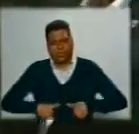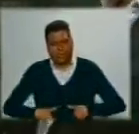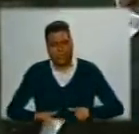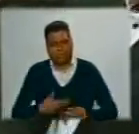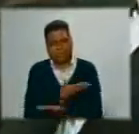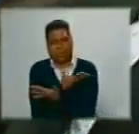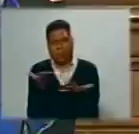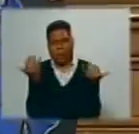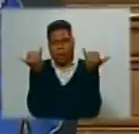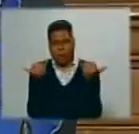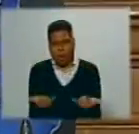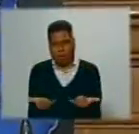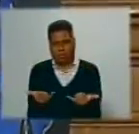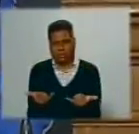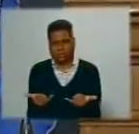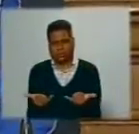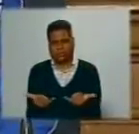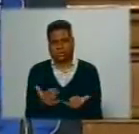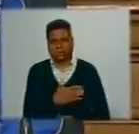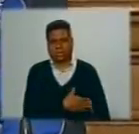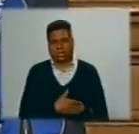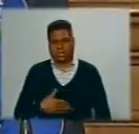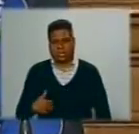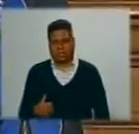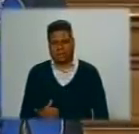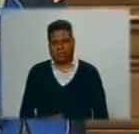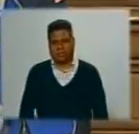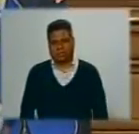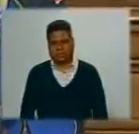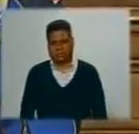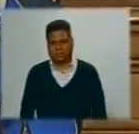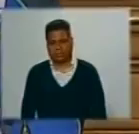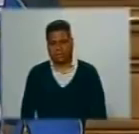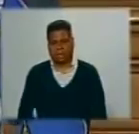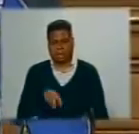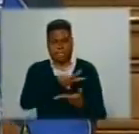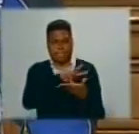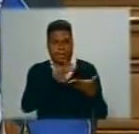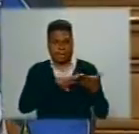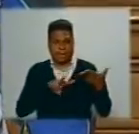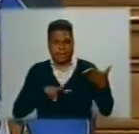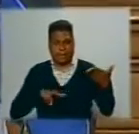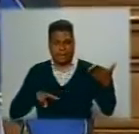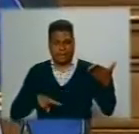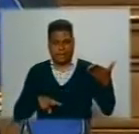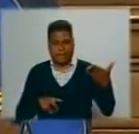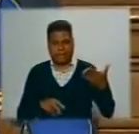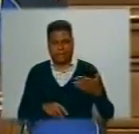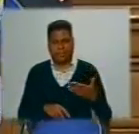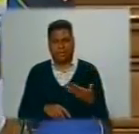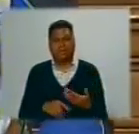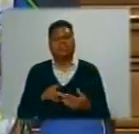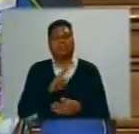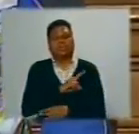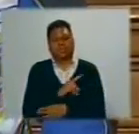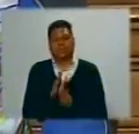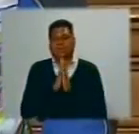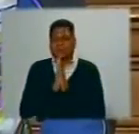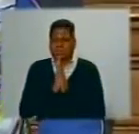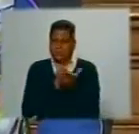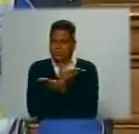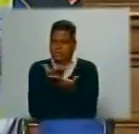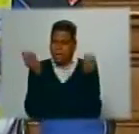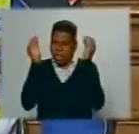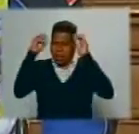hoy queremos dar lectura y contar con su aprobación de